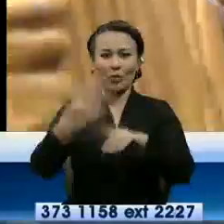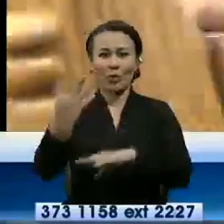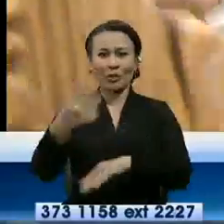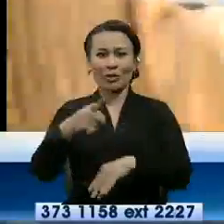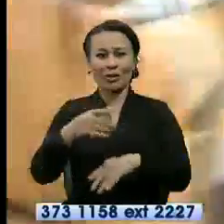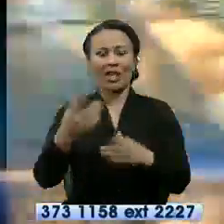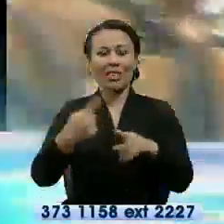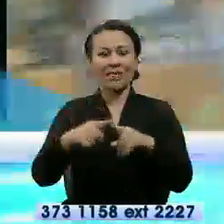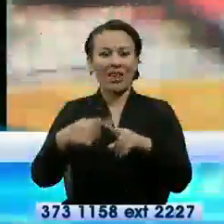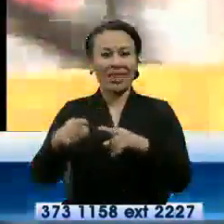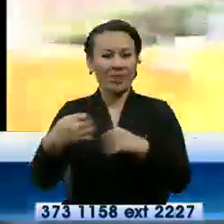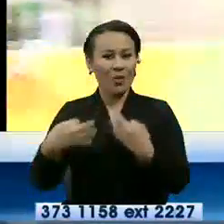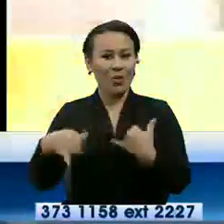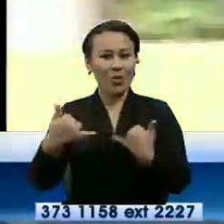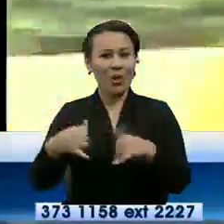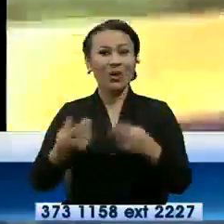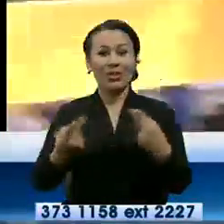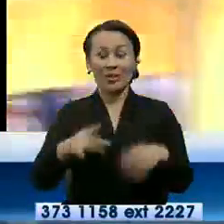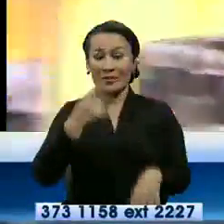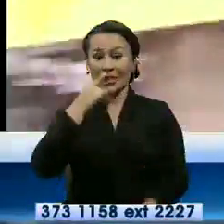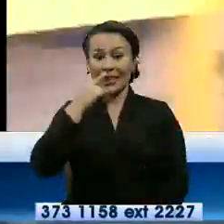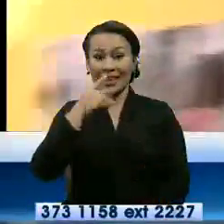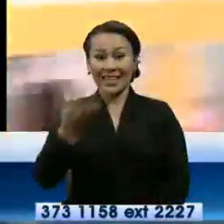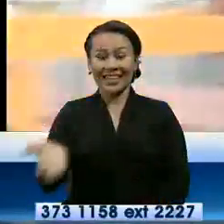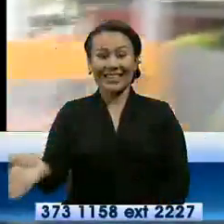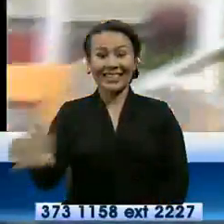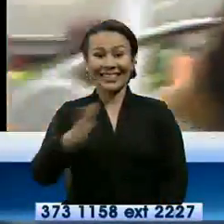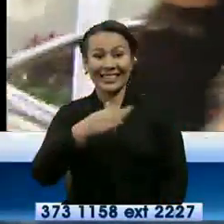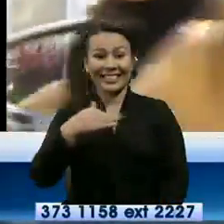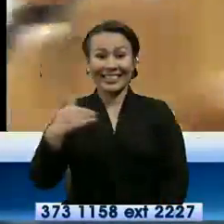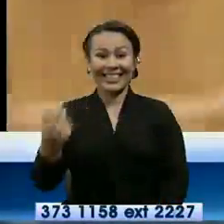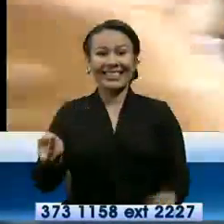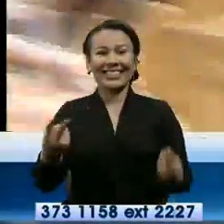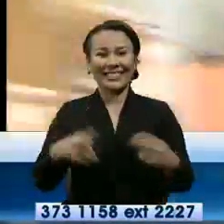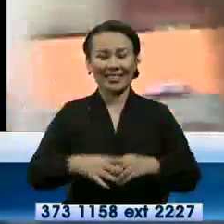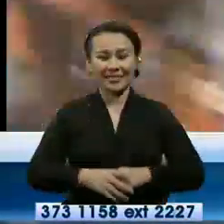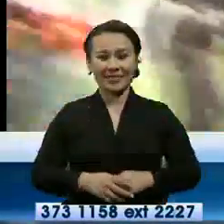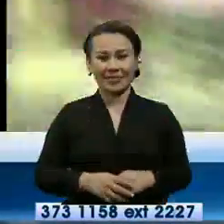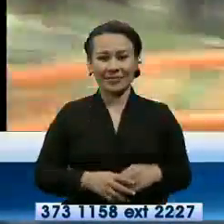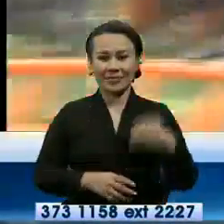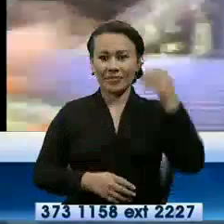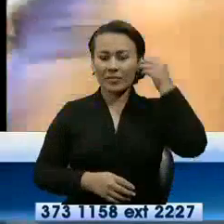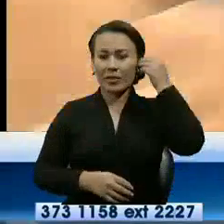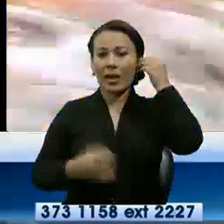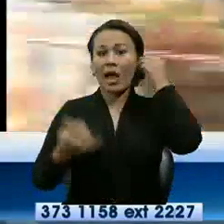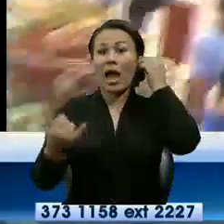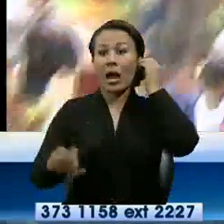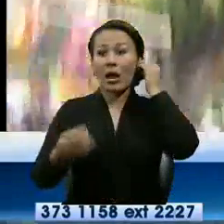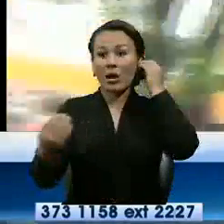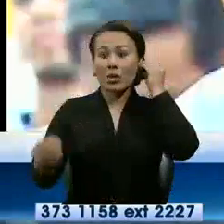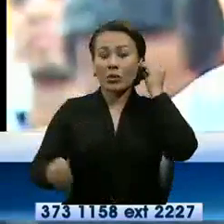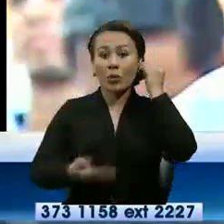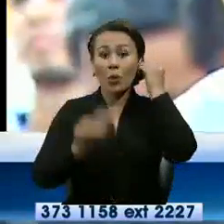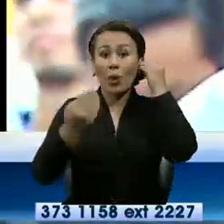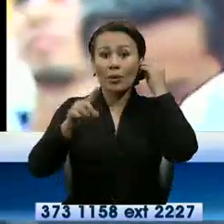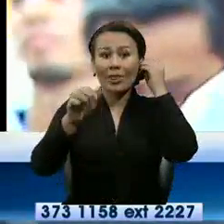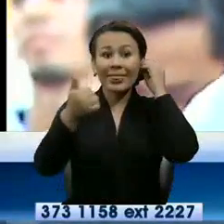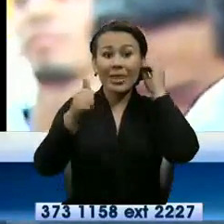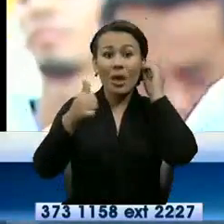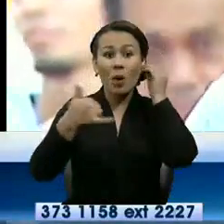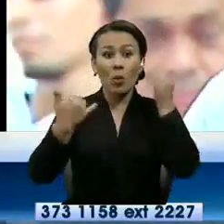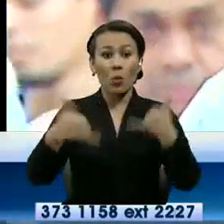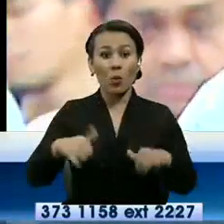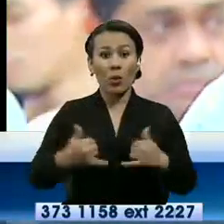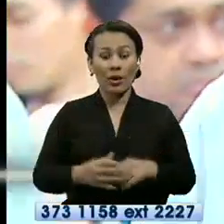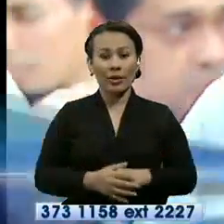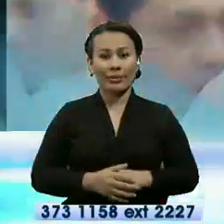o los superjets. Pero también hay infantiles de aventura y kiddie rides. Ahora son 10 nuevos juegos,